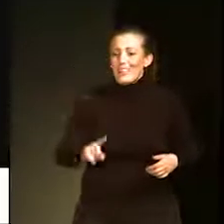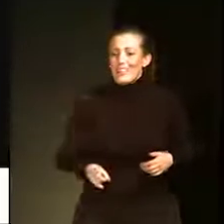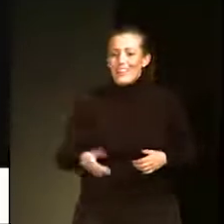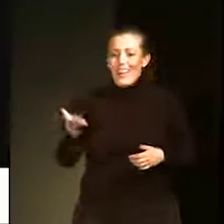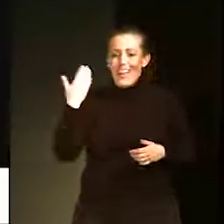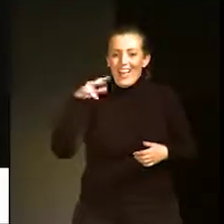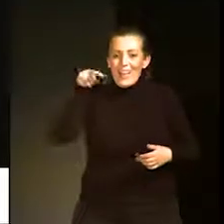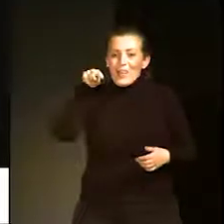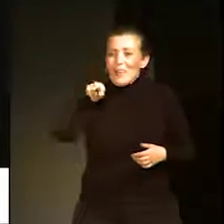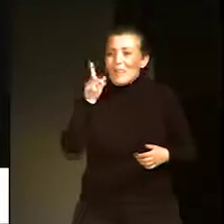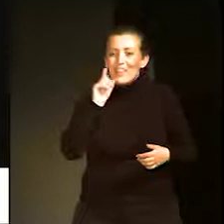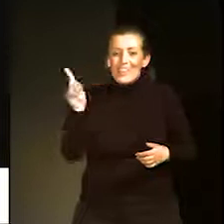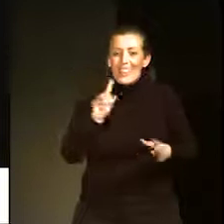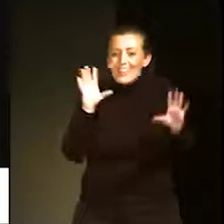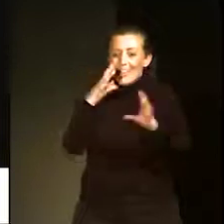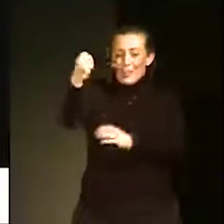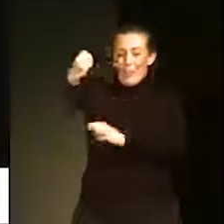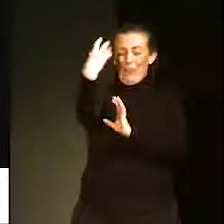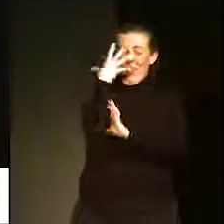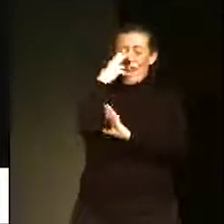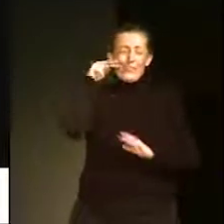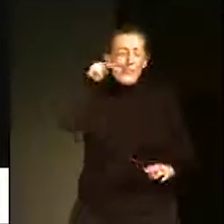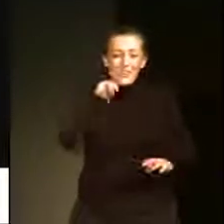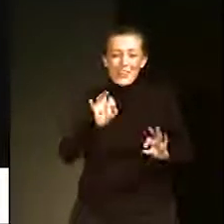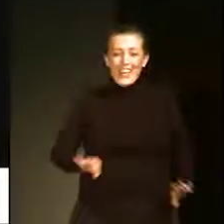antes no sé si me dejó a alguien y no me gustaría que...